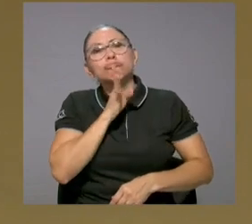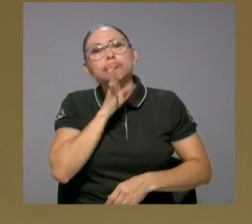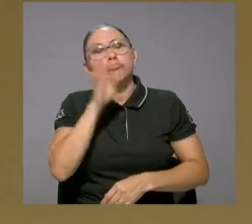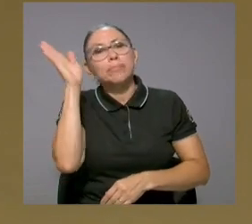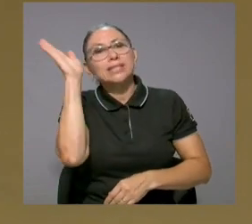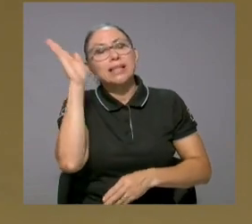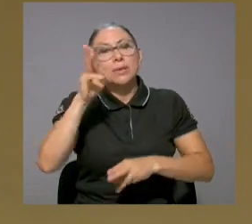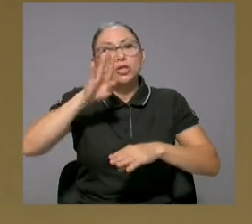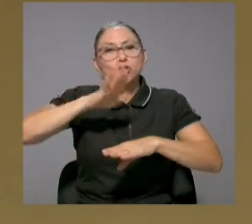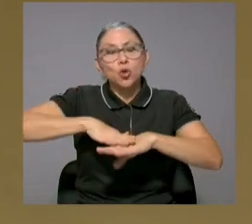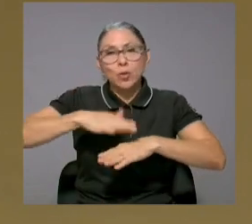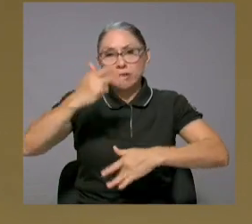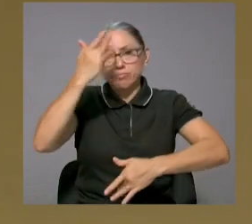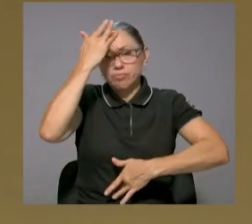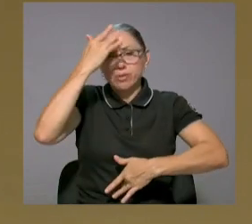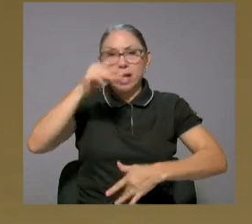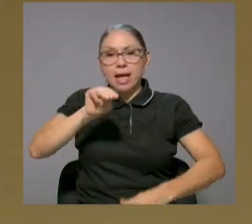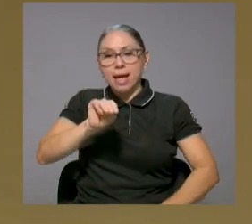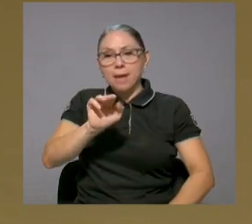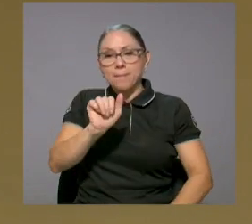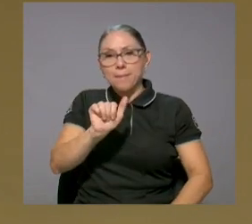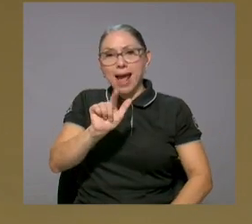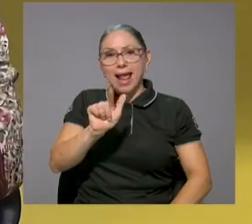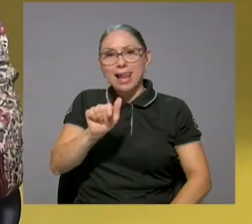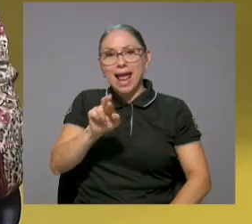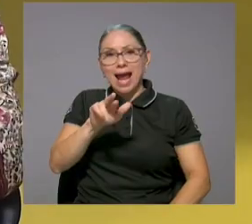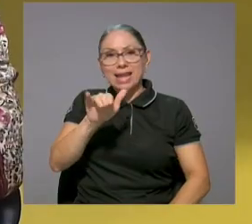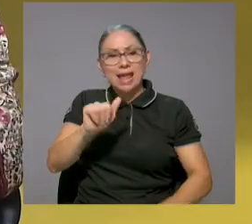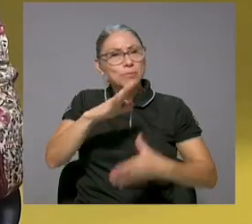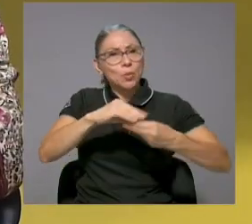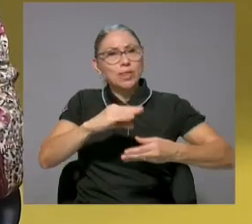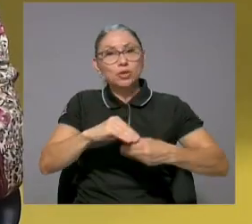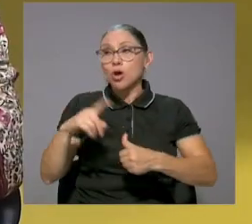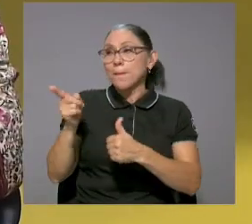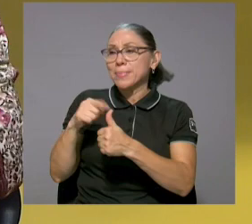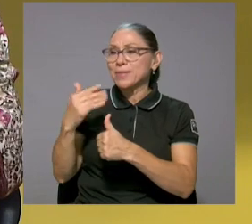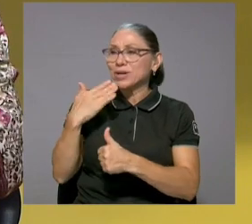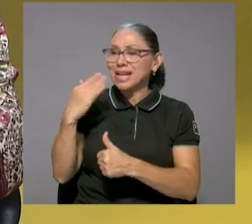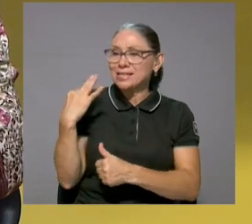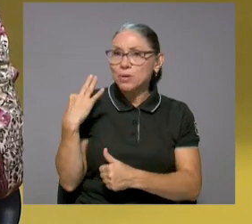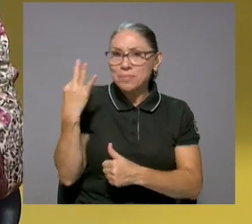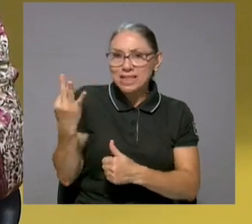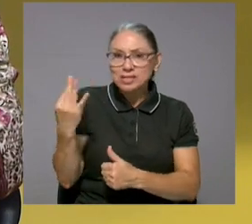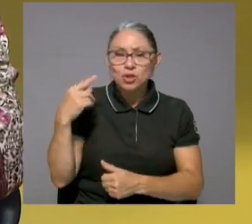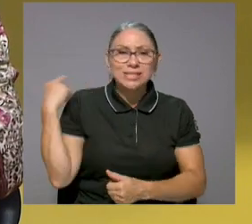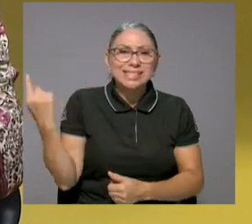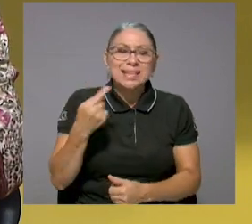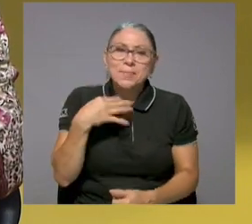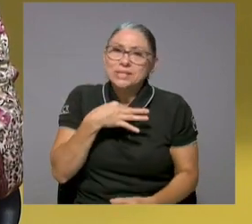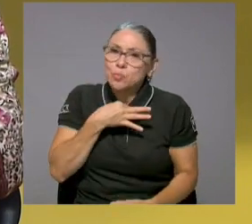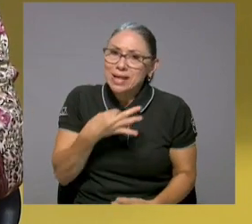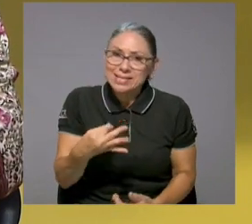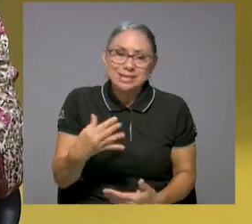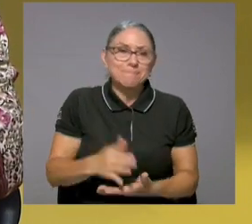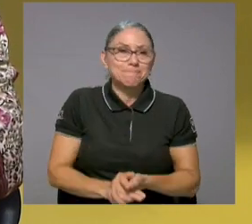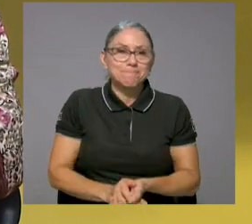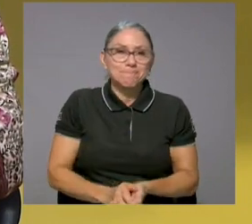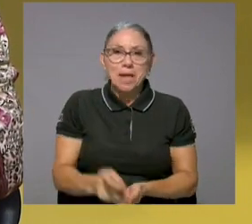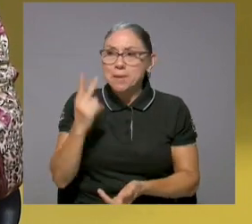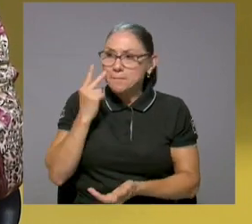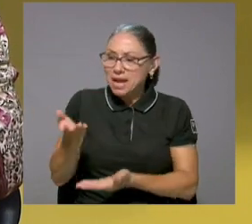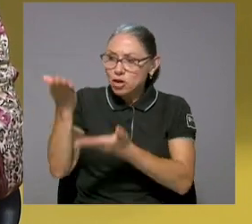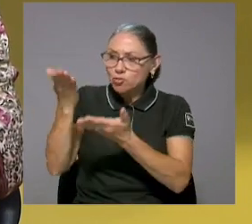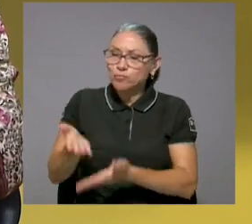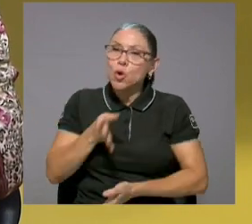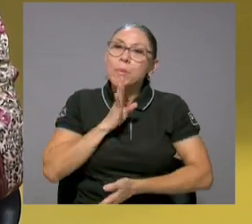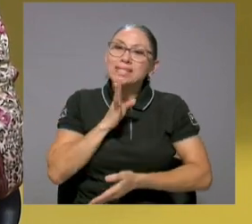malaria. Cuéntenos de eso, por favor. Bueno, primero que todo, muchísimas gracias, don Juan, por la invitación. Siempre es un placer verlo, conversar